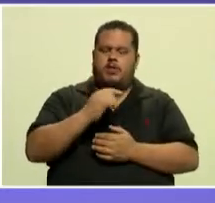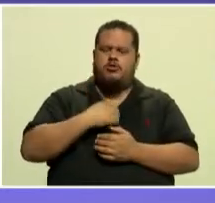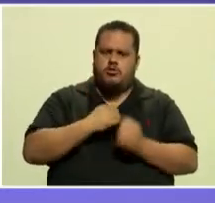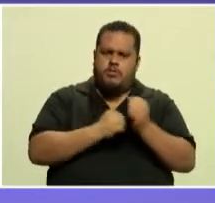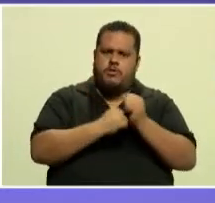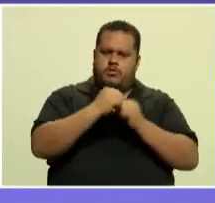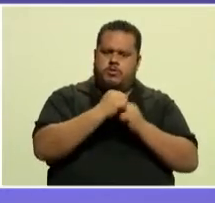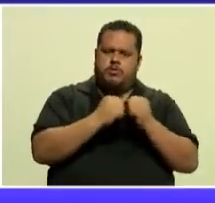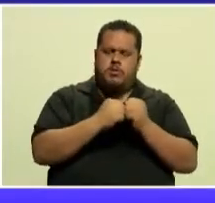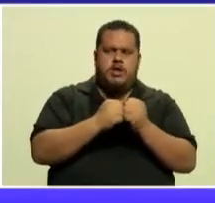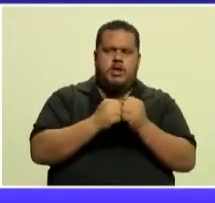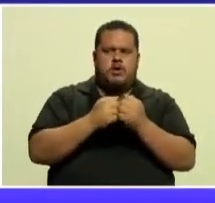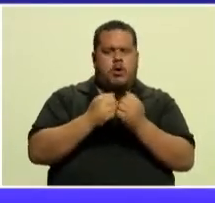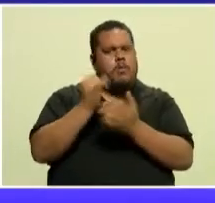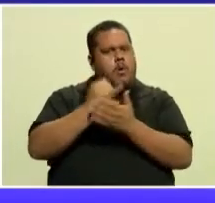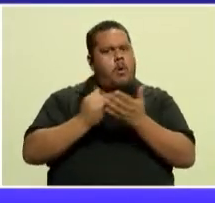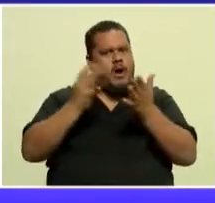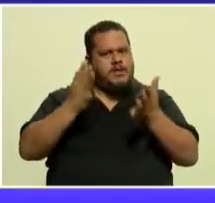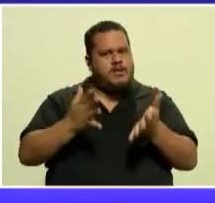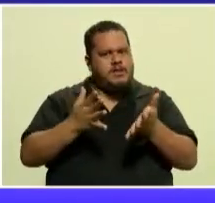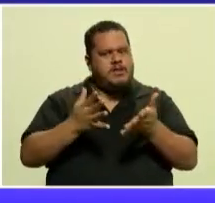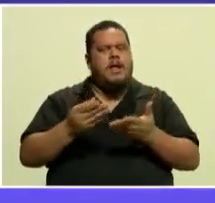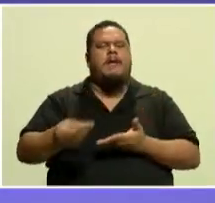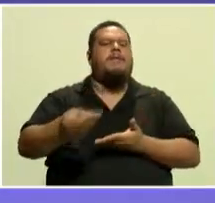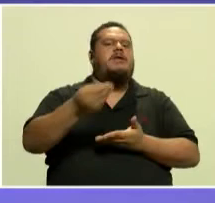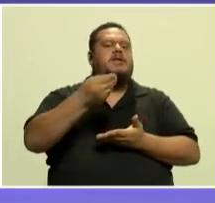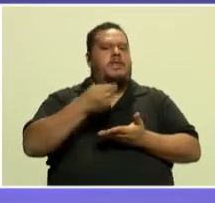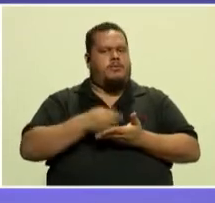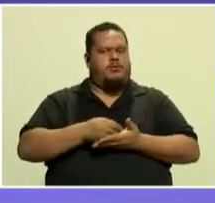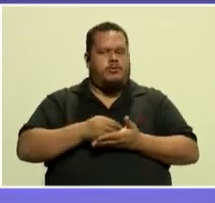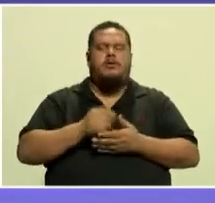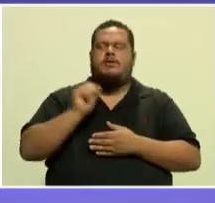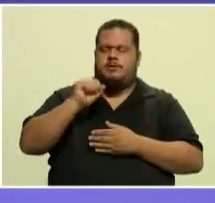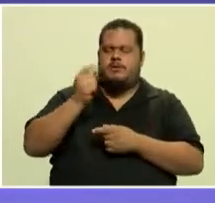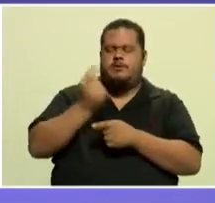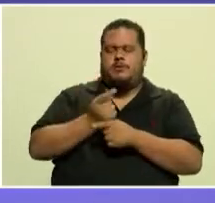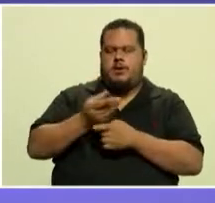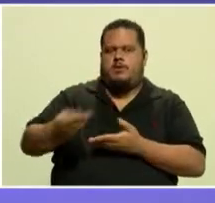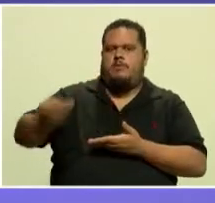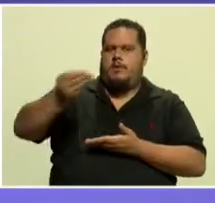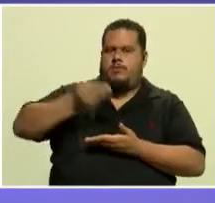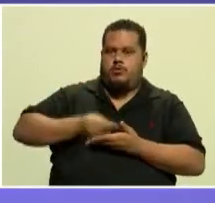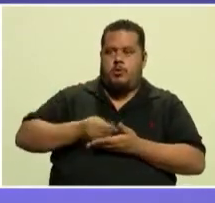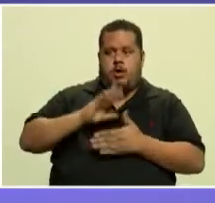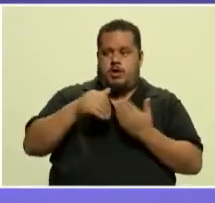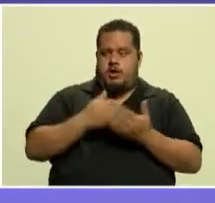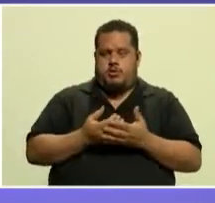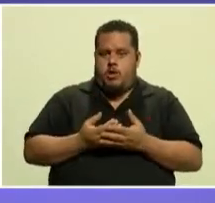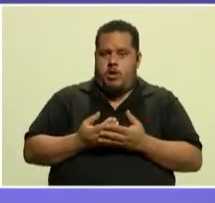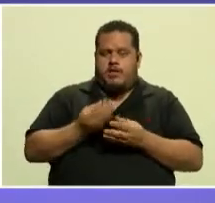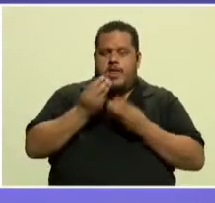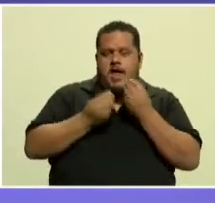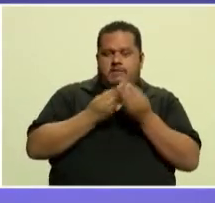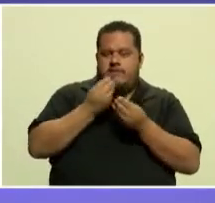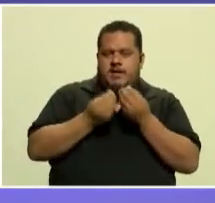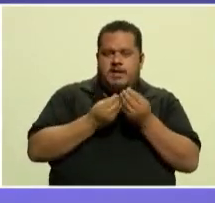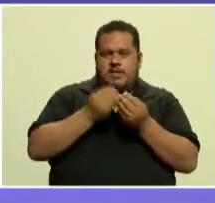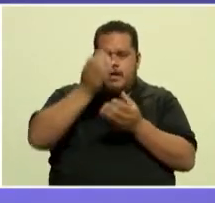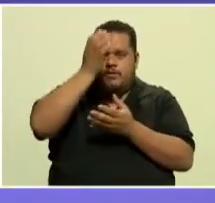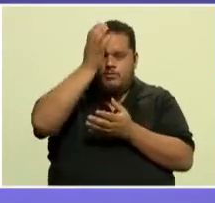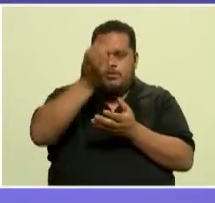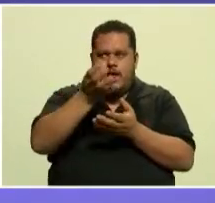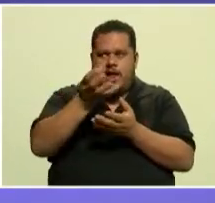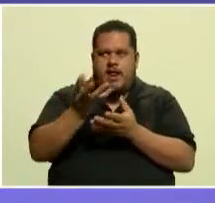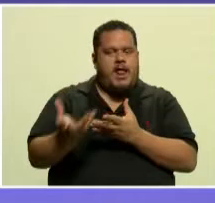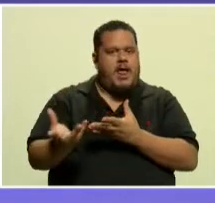como persona. Y te aportó, además. Por supuesto, yo creo que me aportó, y toda esa riqueza cultural me aporta a mí y